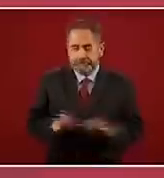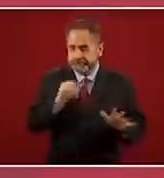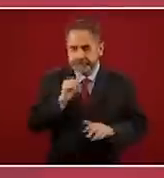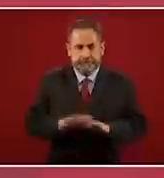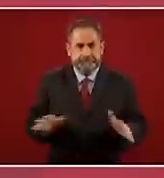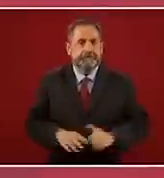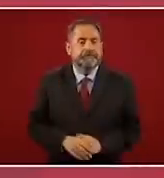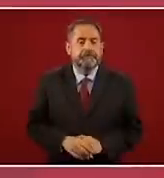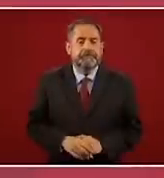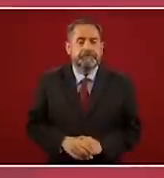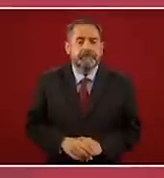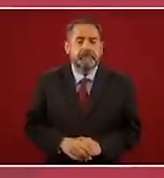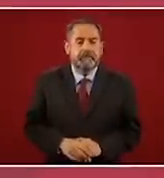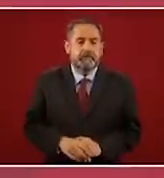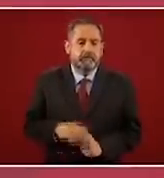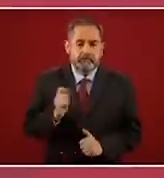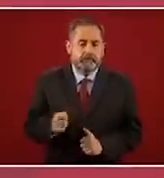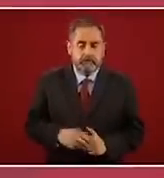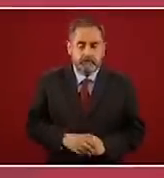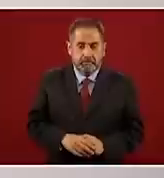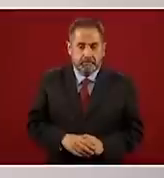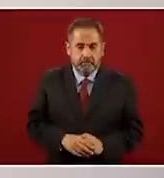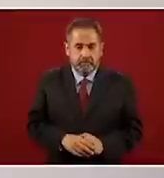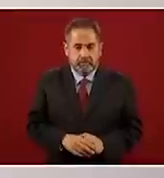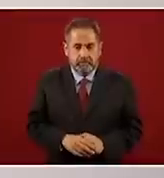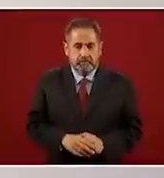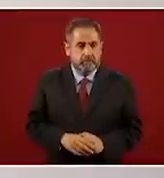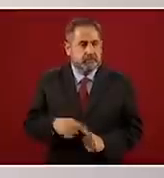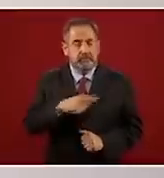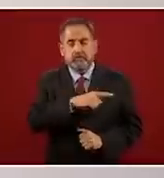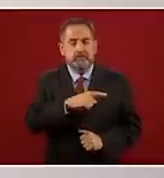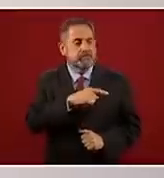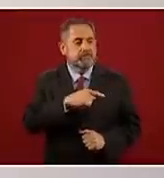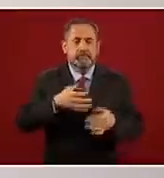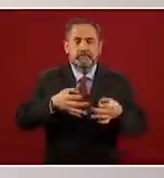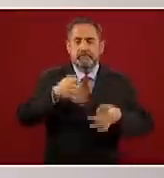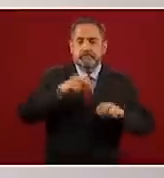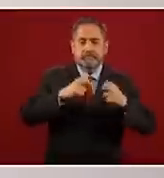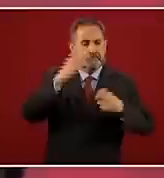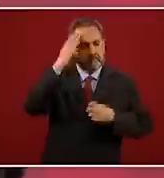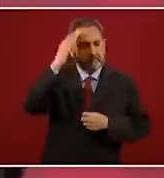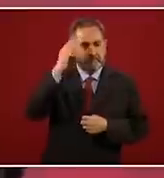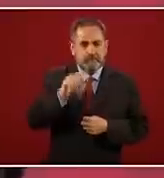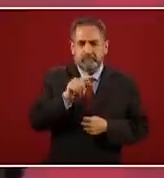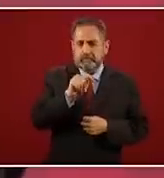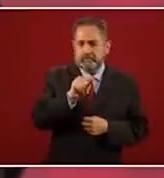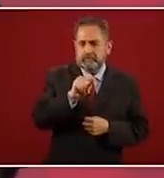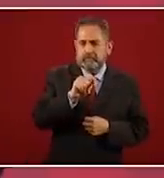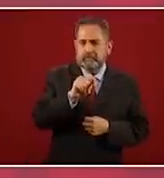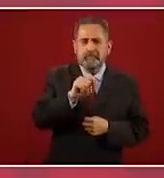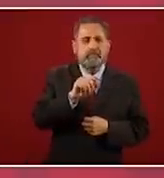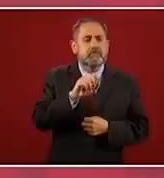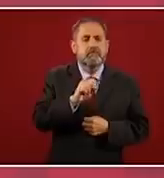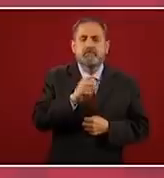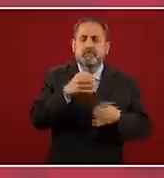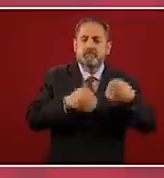absolutamente. Entonces, un magistrado del Tribunal Superior de Justicia de la Ciudad de